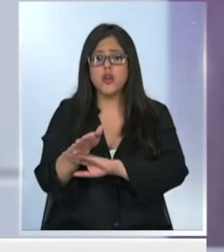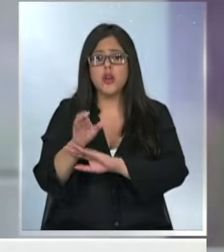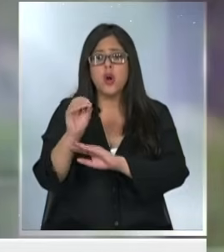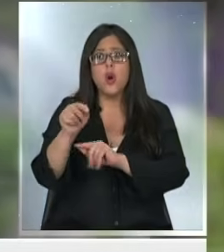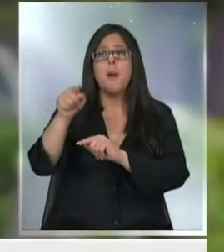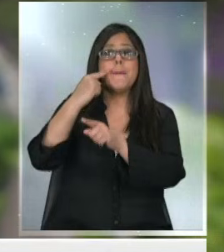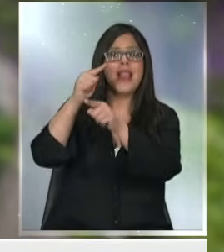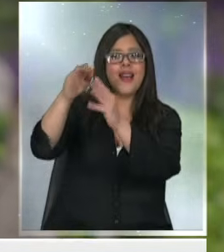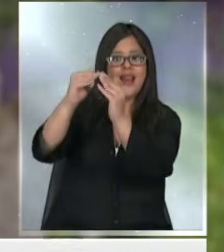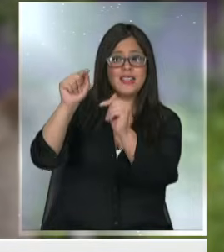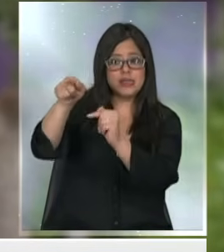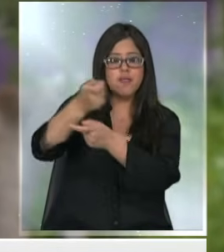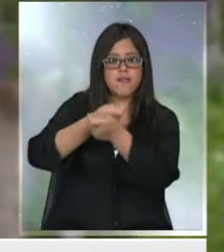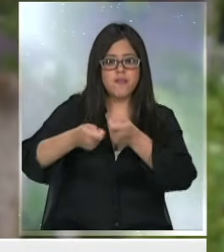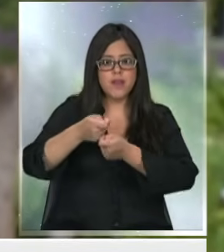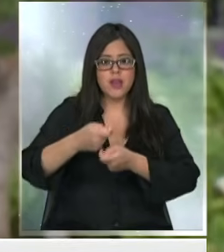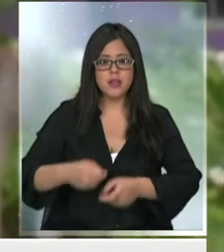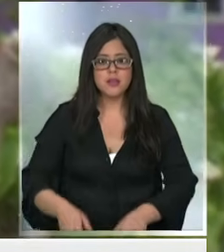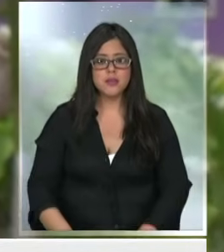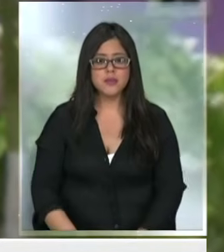vende.